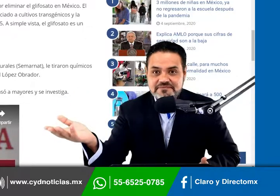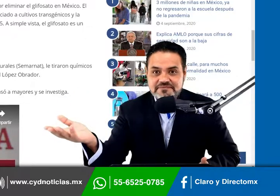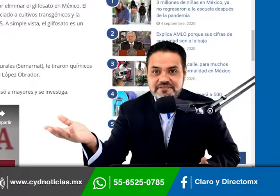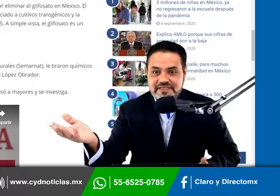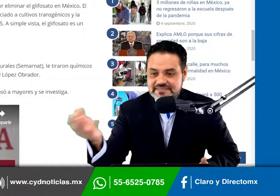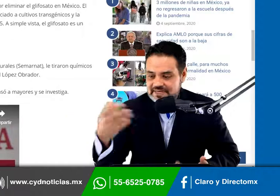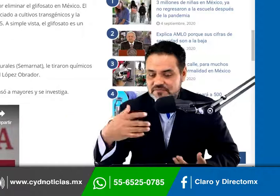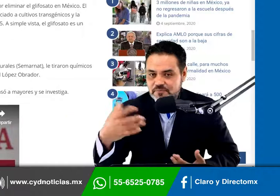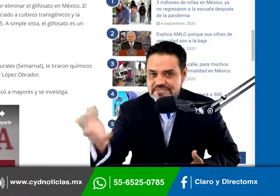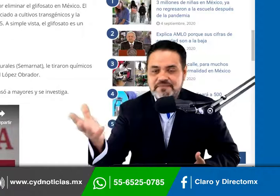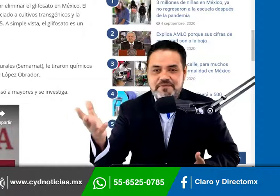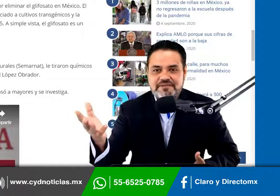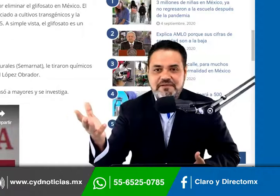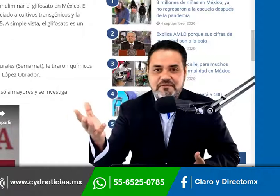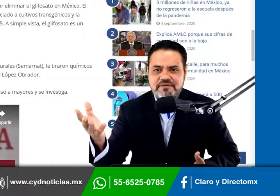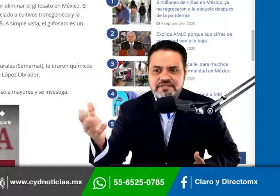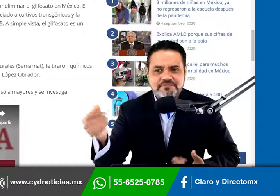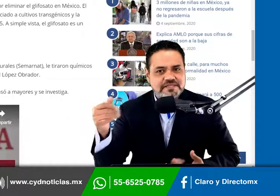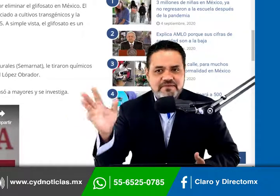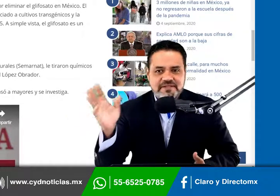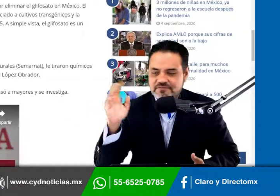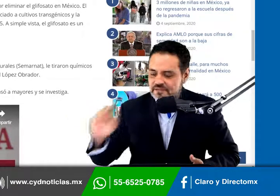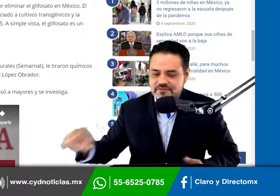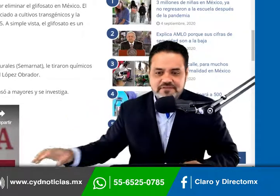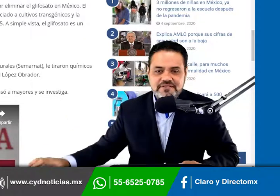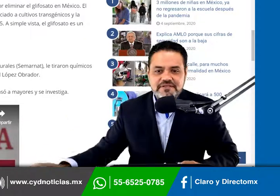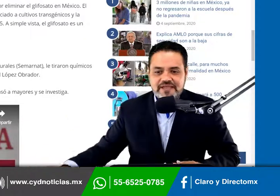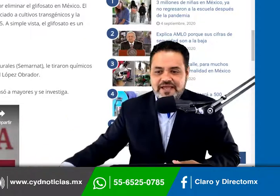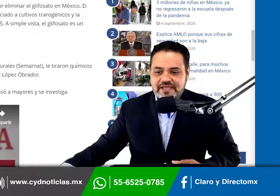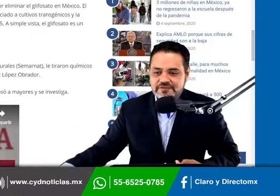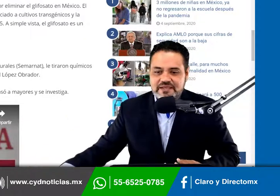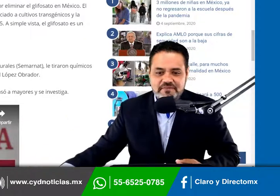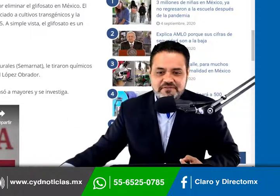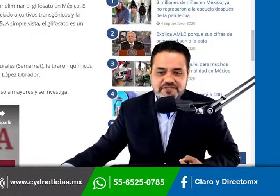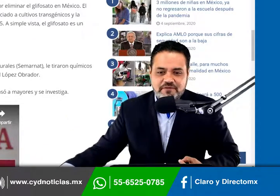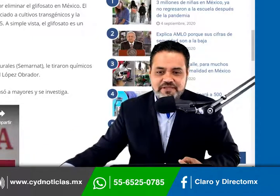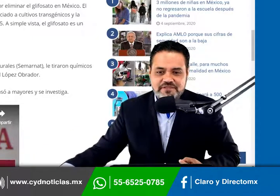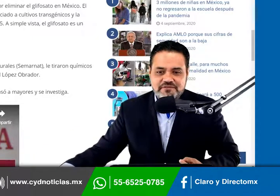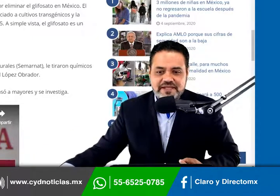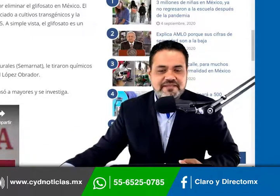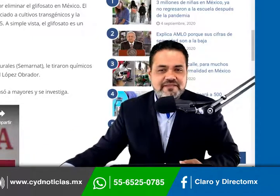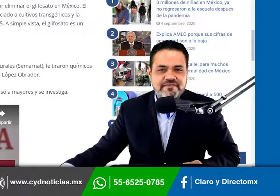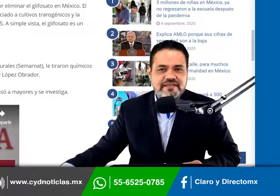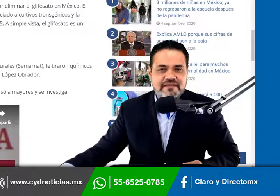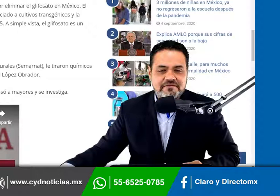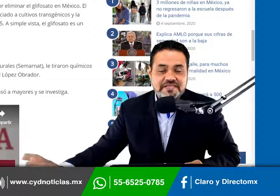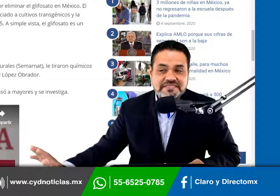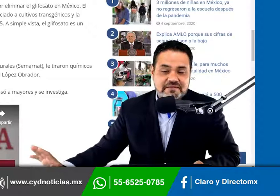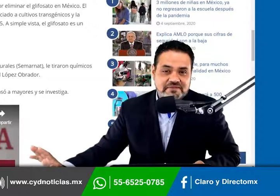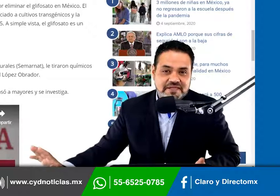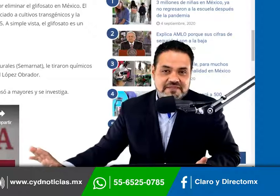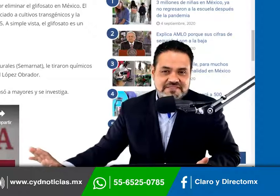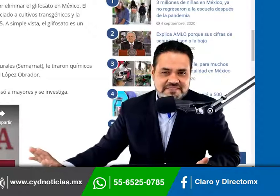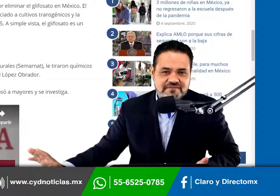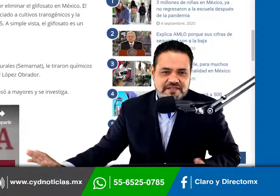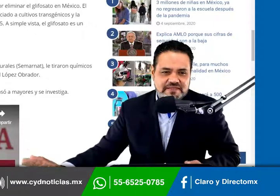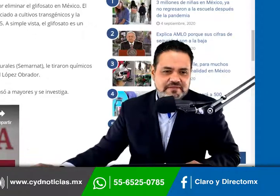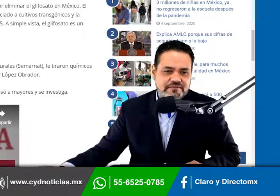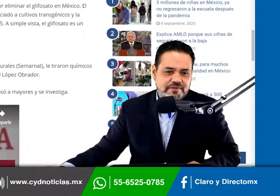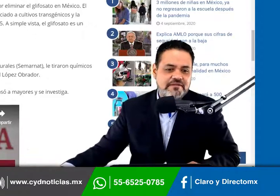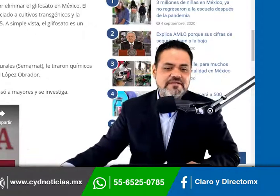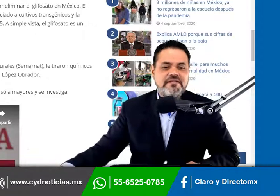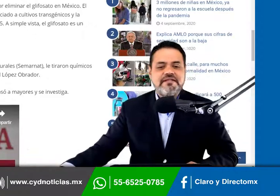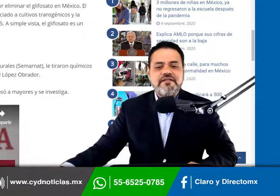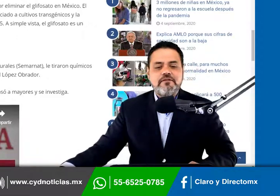¿no? Y esa respuesta parte del gobierno, decir, pues ahí te mandamos a dos elementos de la Guardia Nacional que te defiendan, ¿no? ¿Quién sabe contra quién te estás